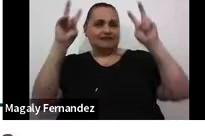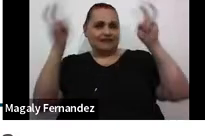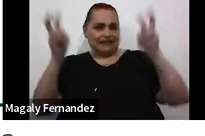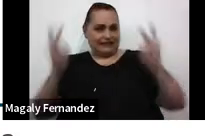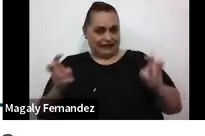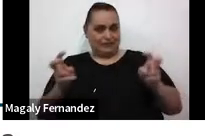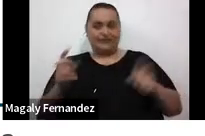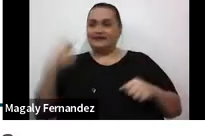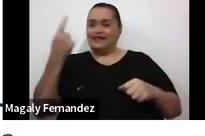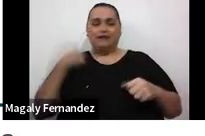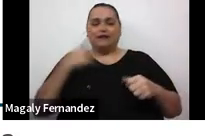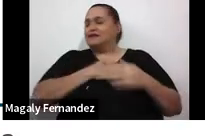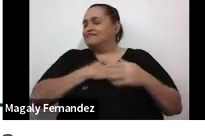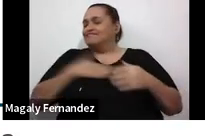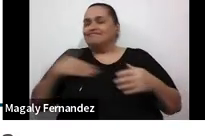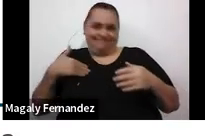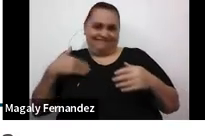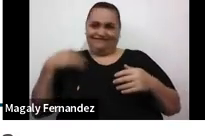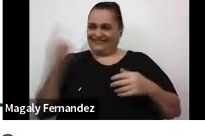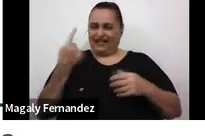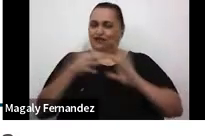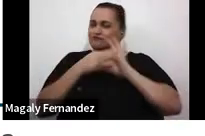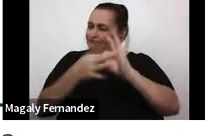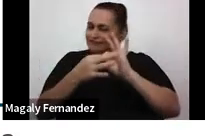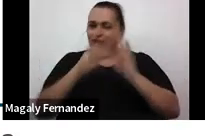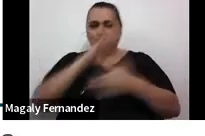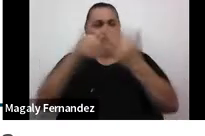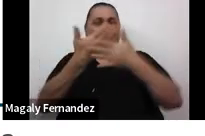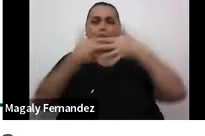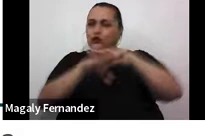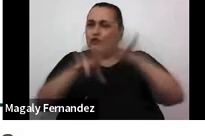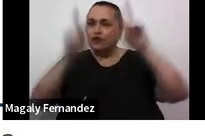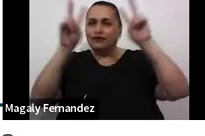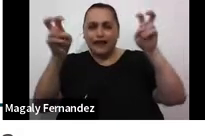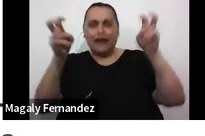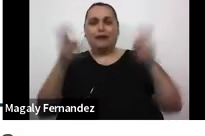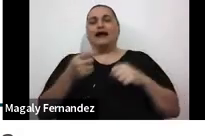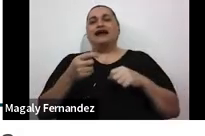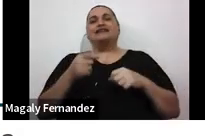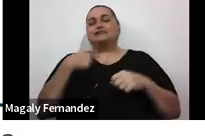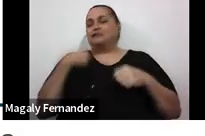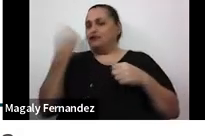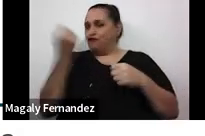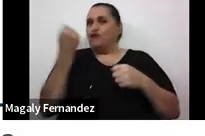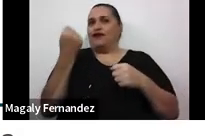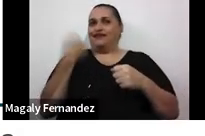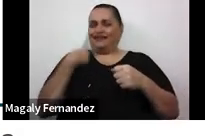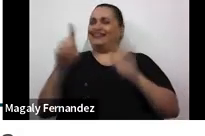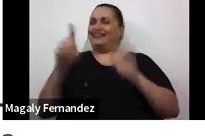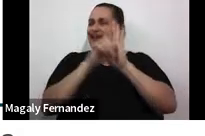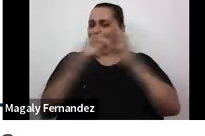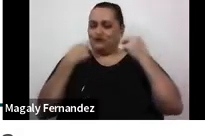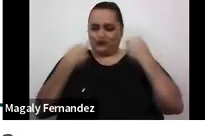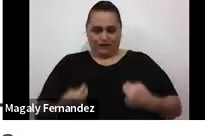me apasionan en realidad todo lo que tiene que ver con inclusión con la educación que es mi mi fuerte y con derechos humanos Así es que